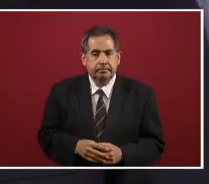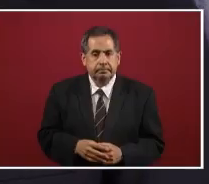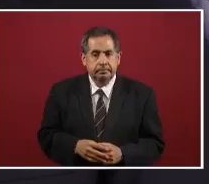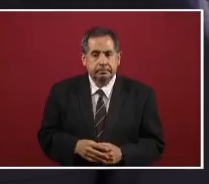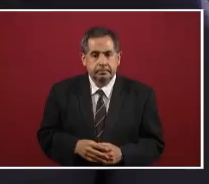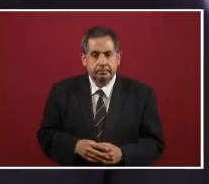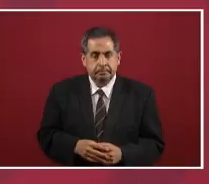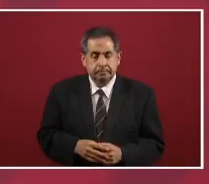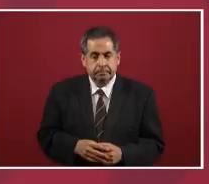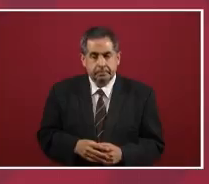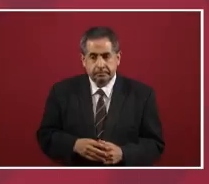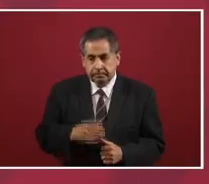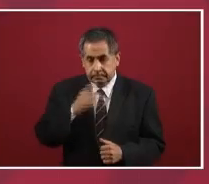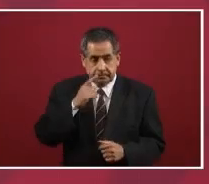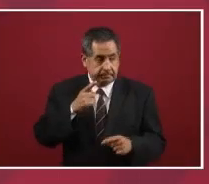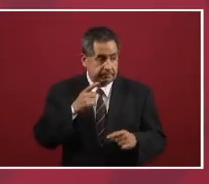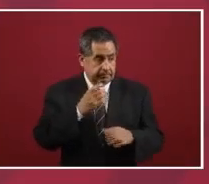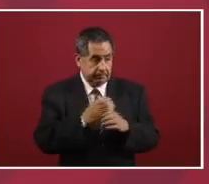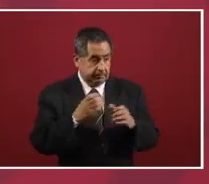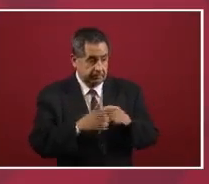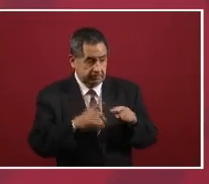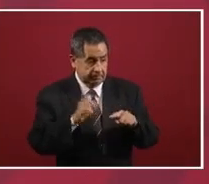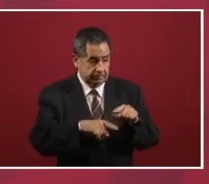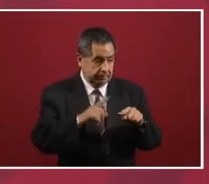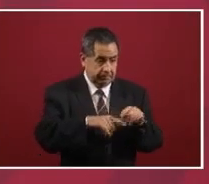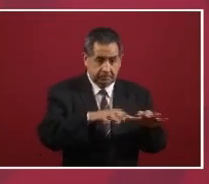lo que se confisque